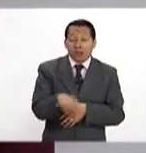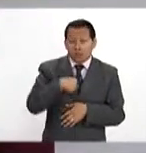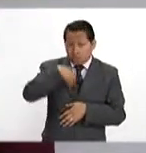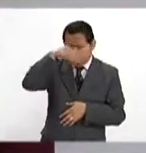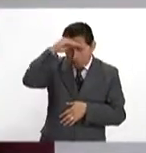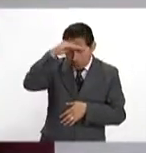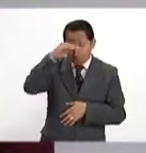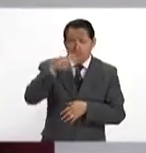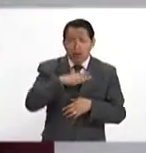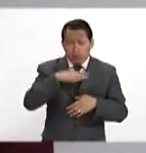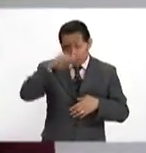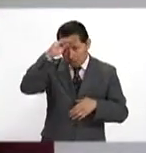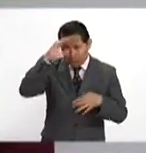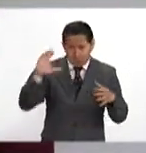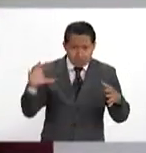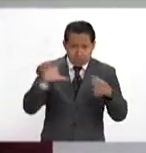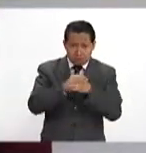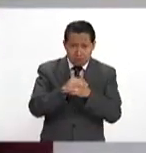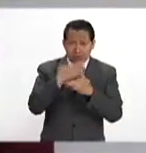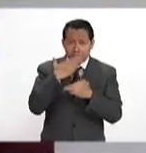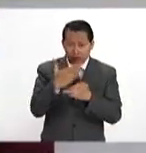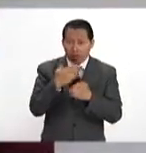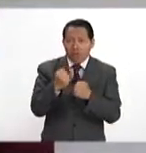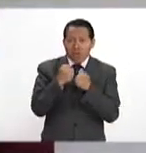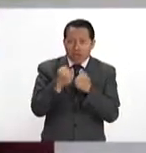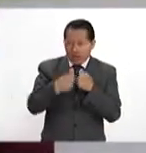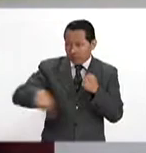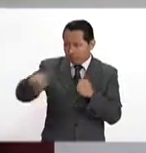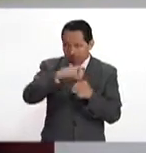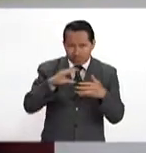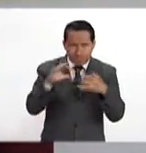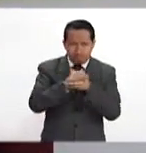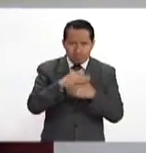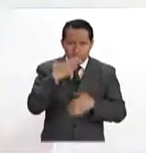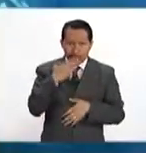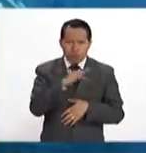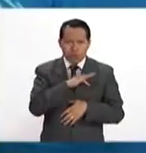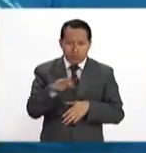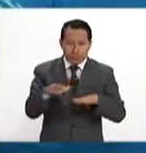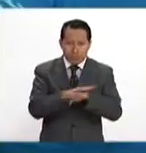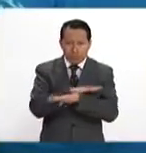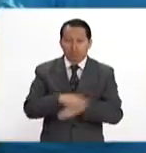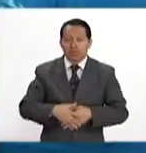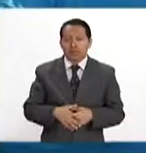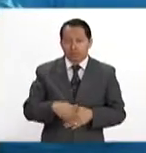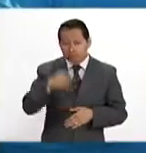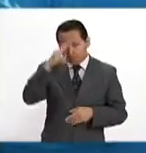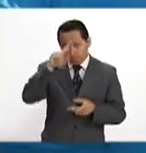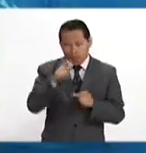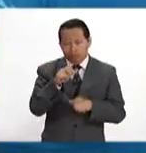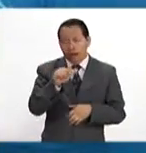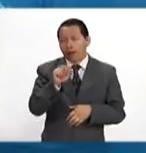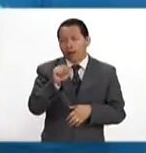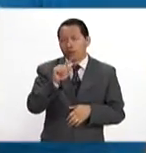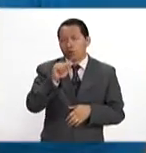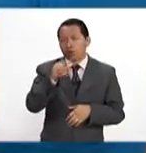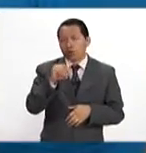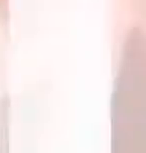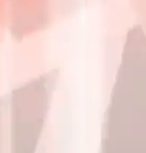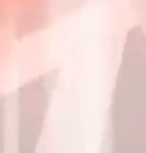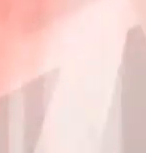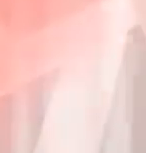colectivo, con el poder colectivo que tenemos aquí, vamos a poder cambiar el rumbo. Para México al Día, Antonio